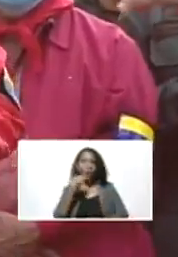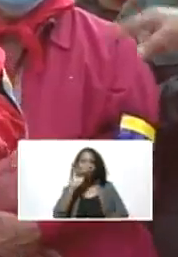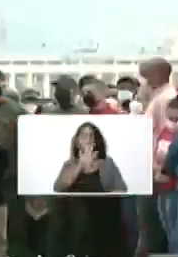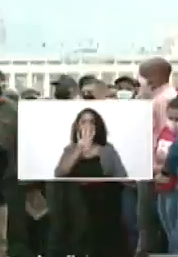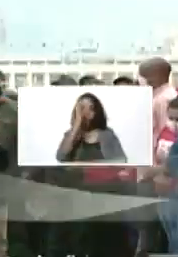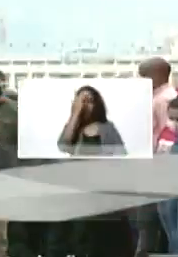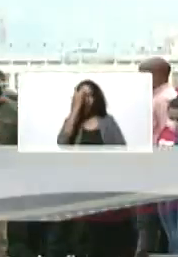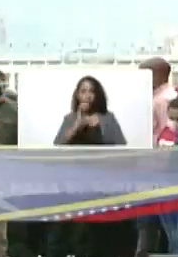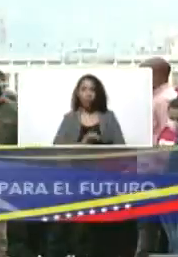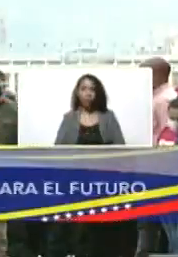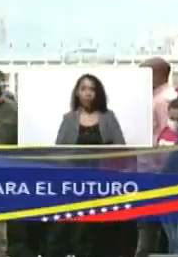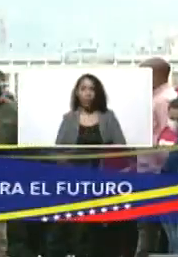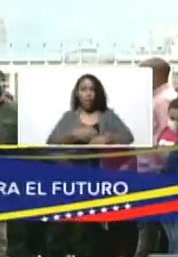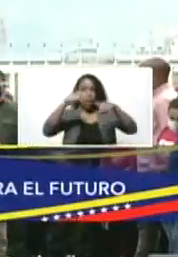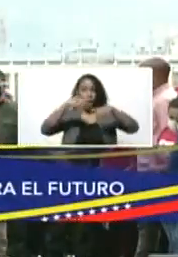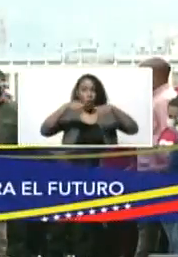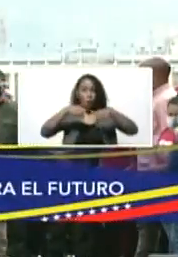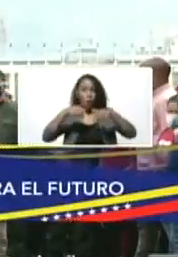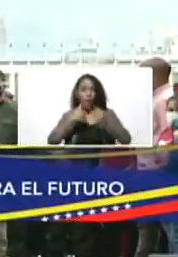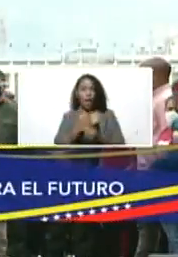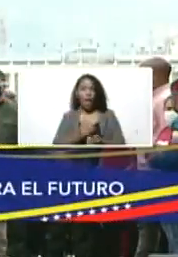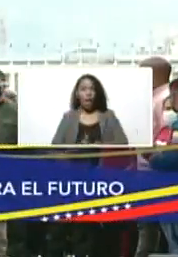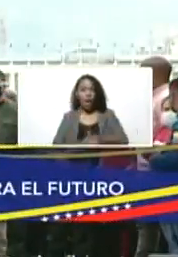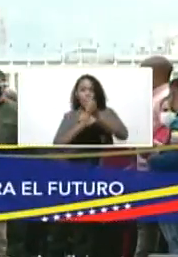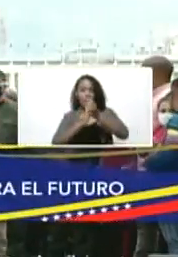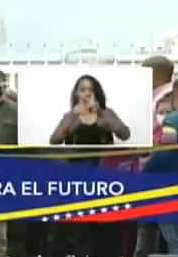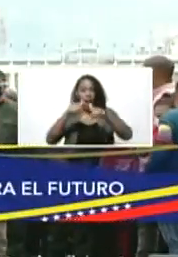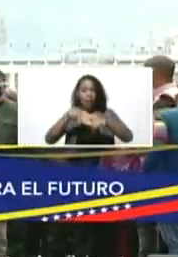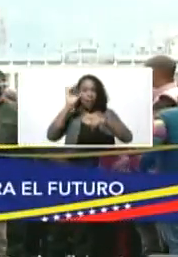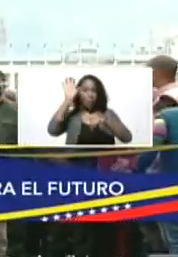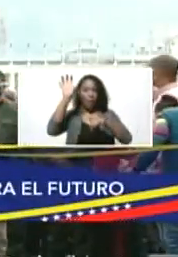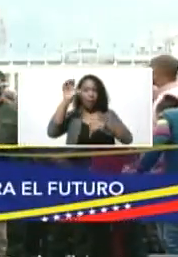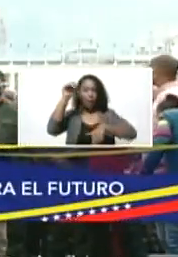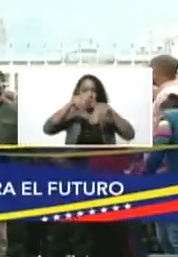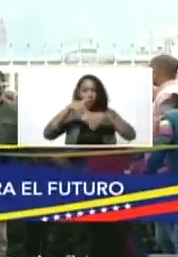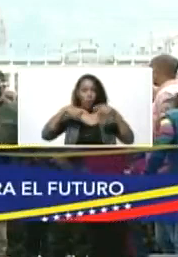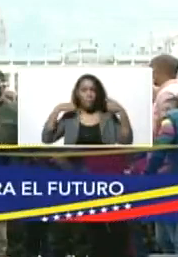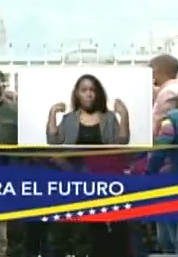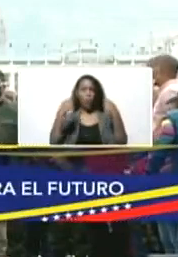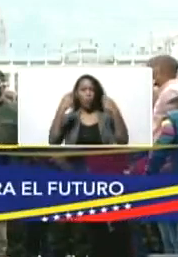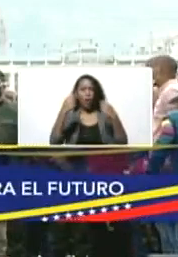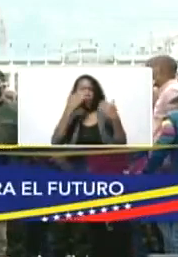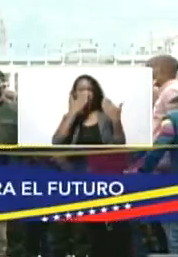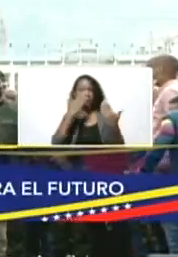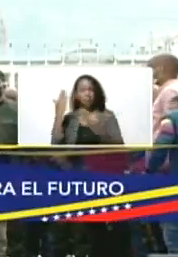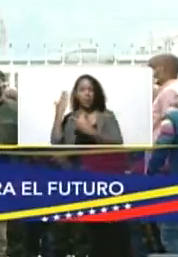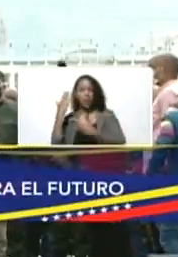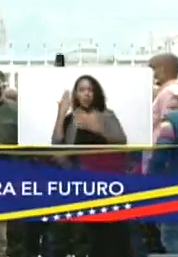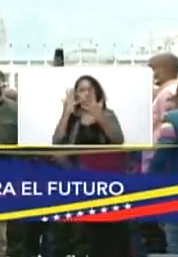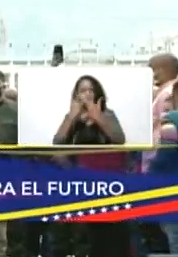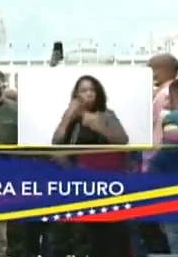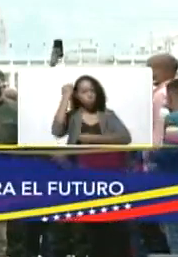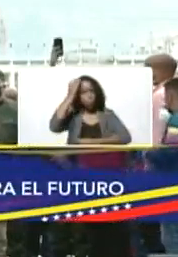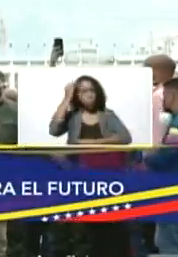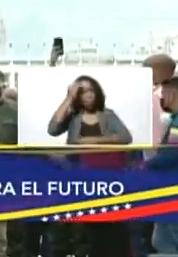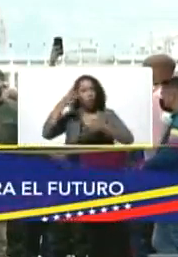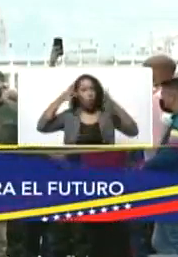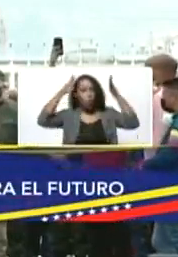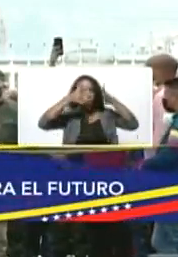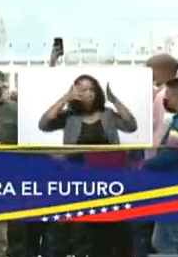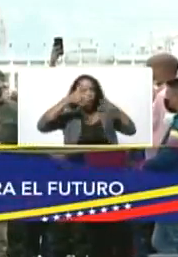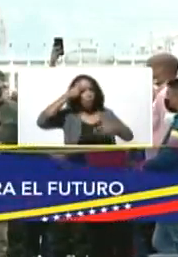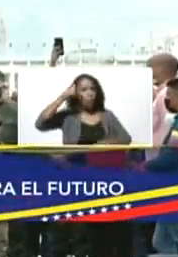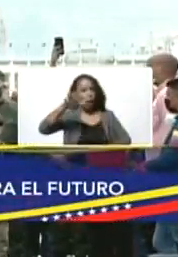4 de febrero, que hoy son líderes en la patria con el voto popular. Gerardo, dale una reflexión y una orientación al